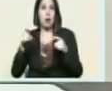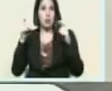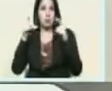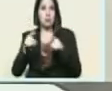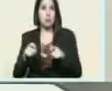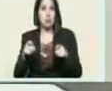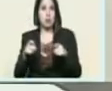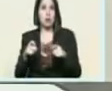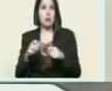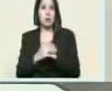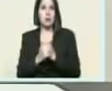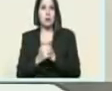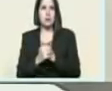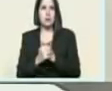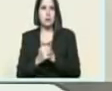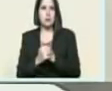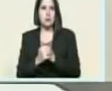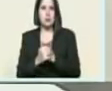querido camarada.